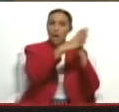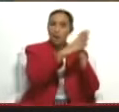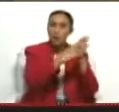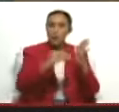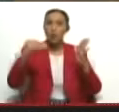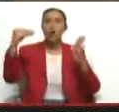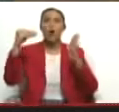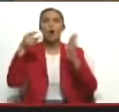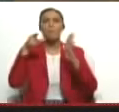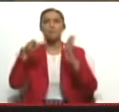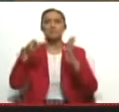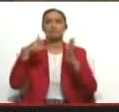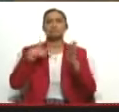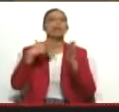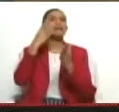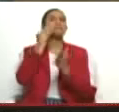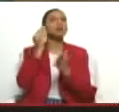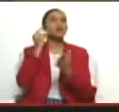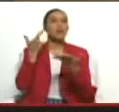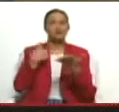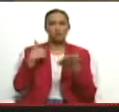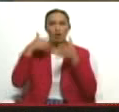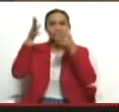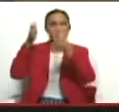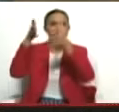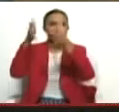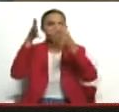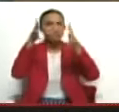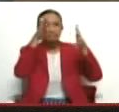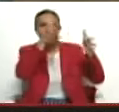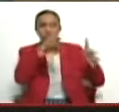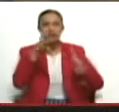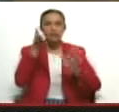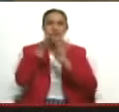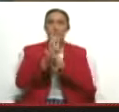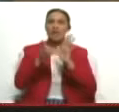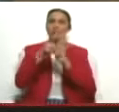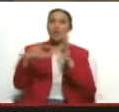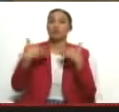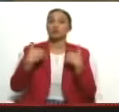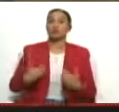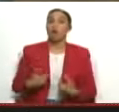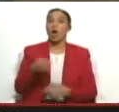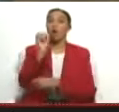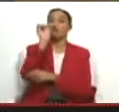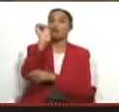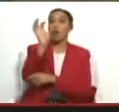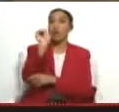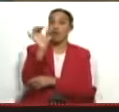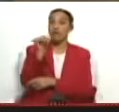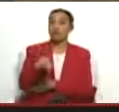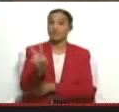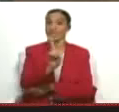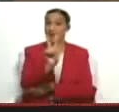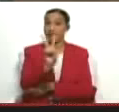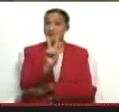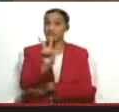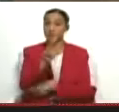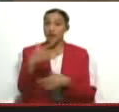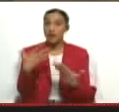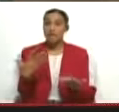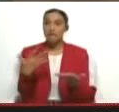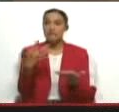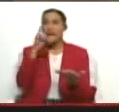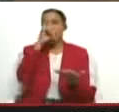haber sido asesor de de Derechos Humanos en la comisión de derecho Humanos del Congreso de la República en los